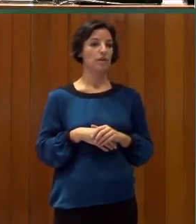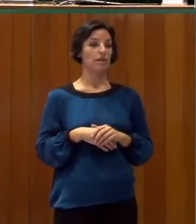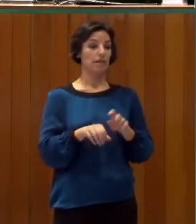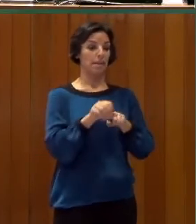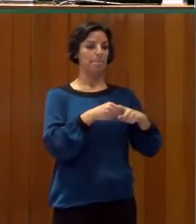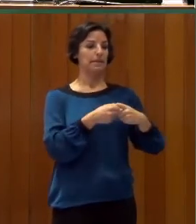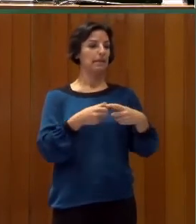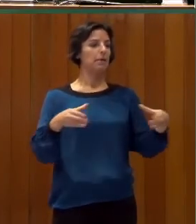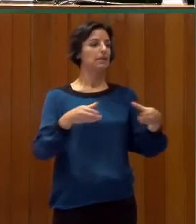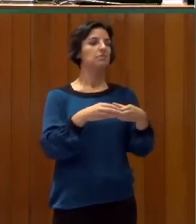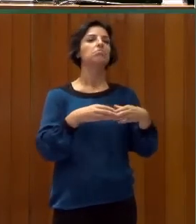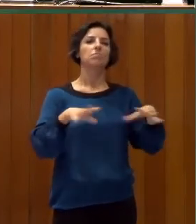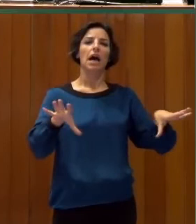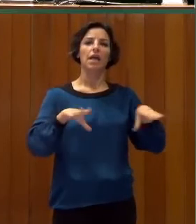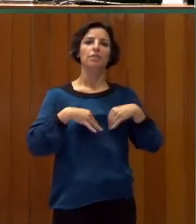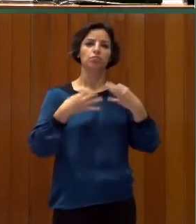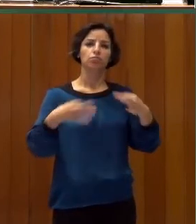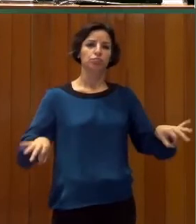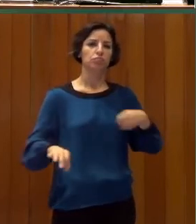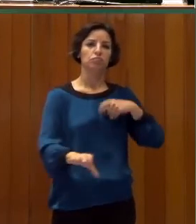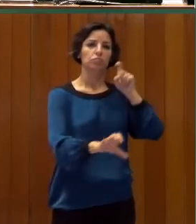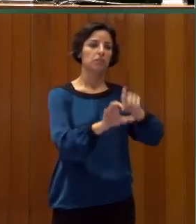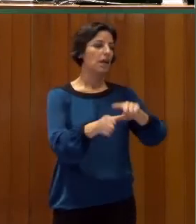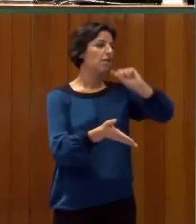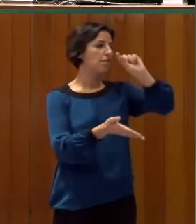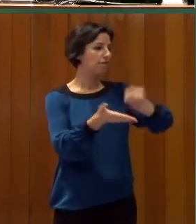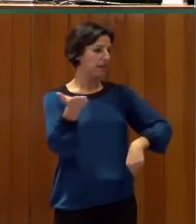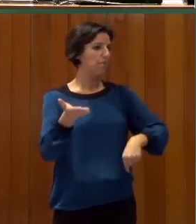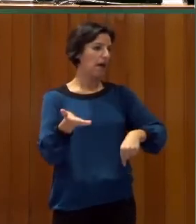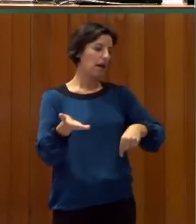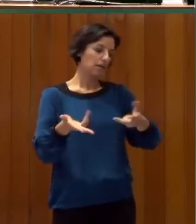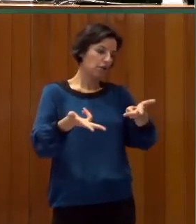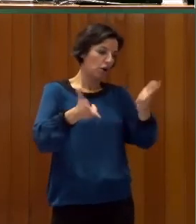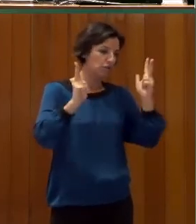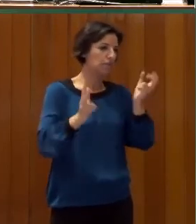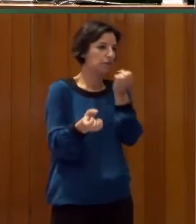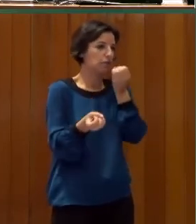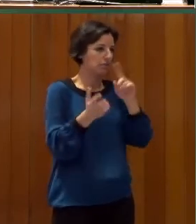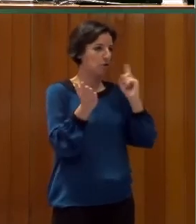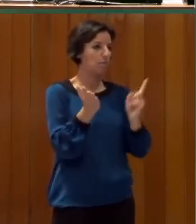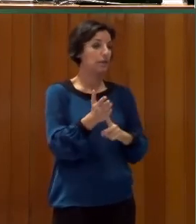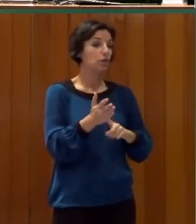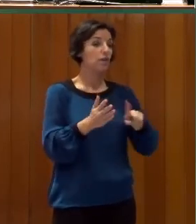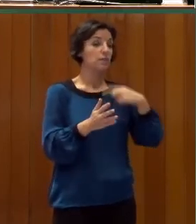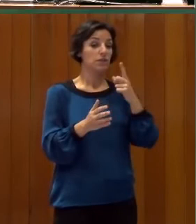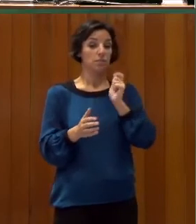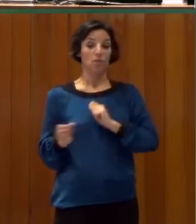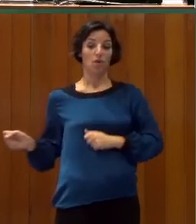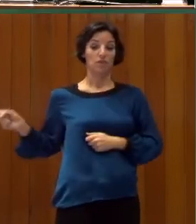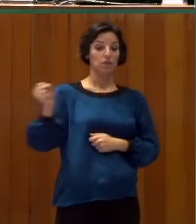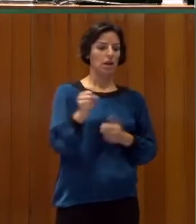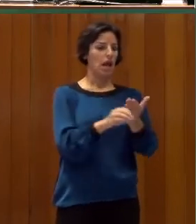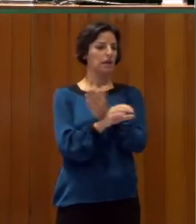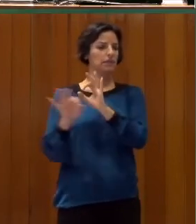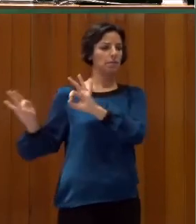participantes aceptaron participar en el estudio y firmaron el consentimiento informado, un profesional debidamente preparado y